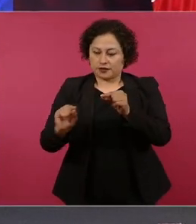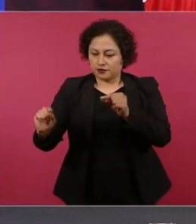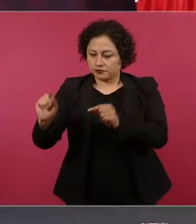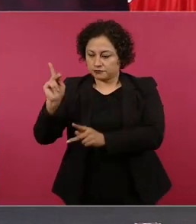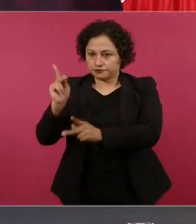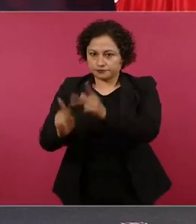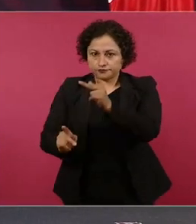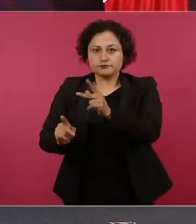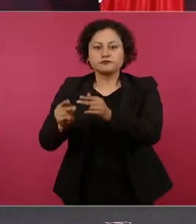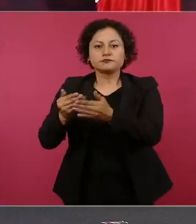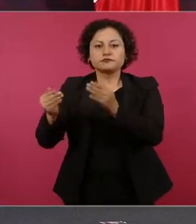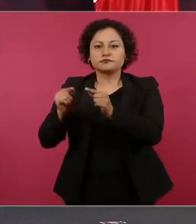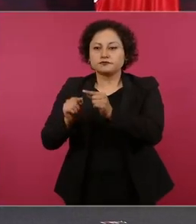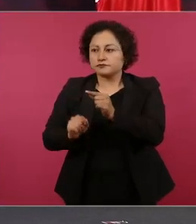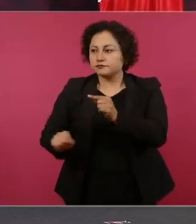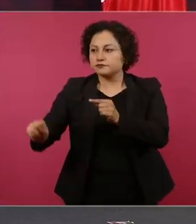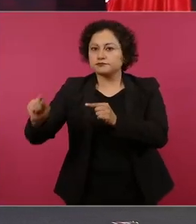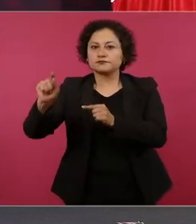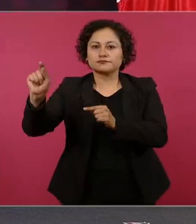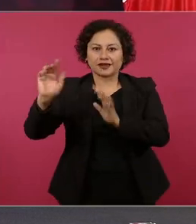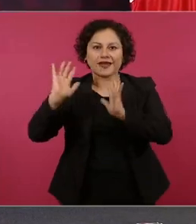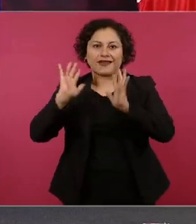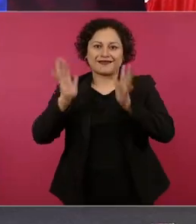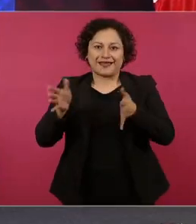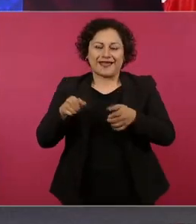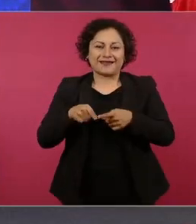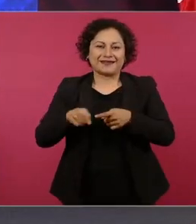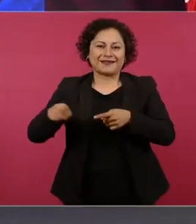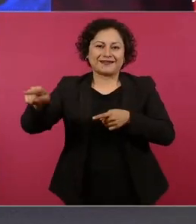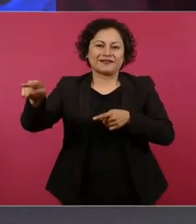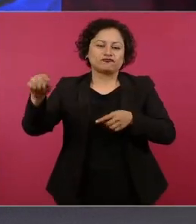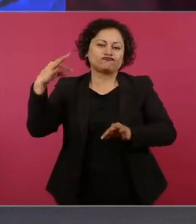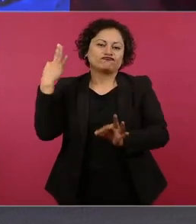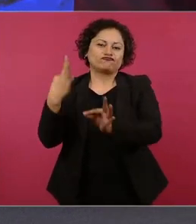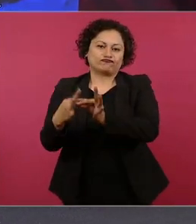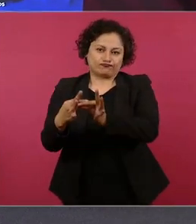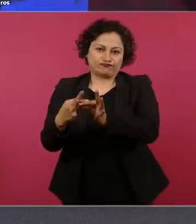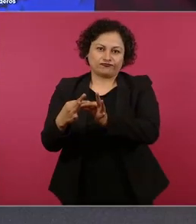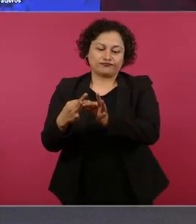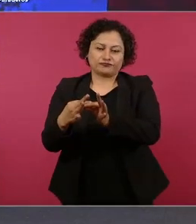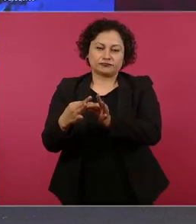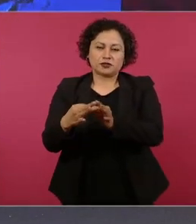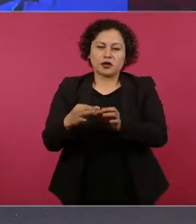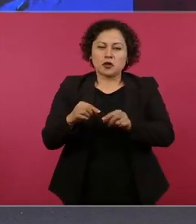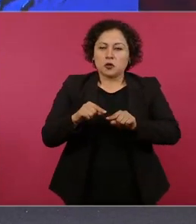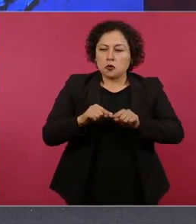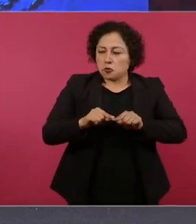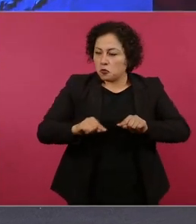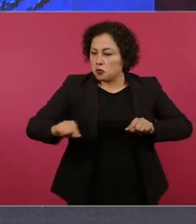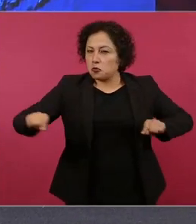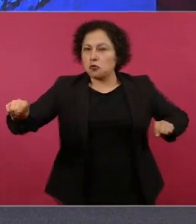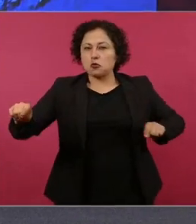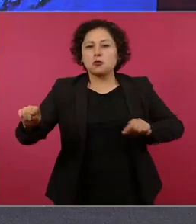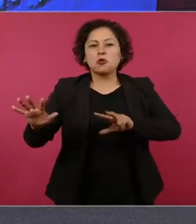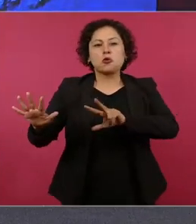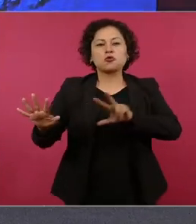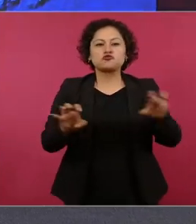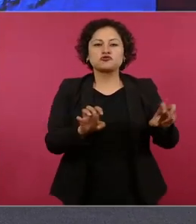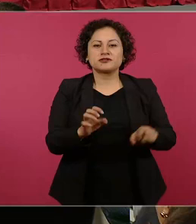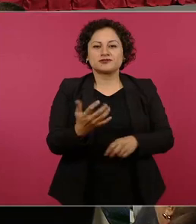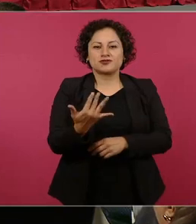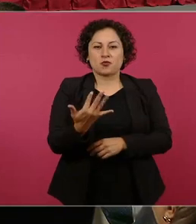acá eso son como 850 km eso ya